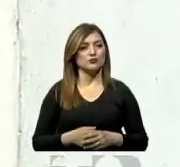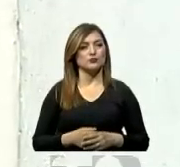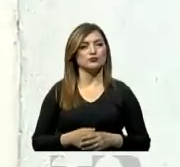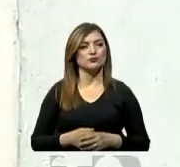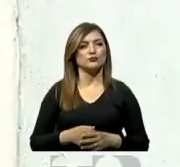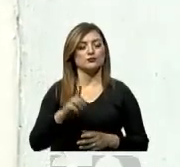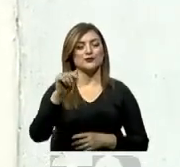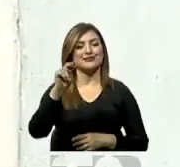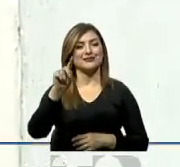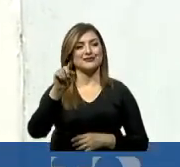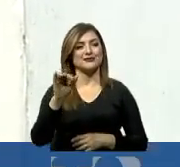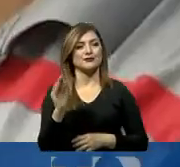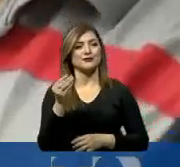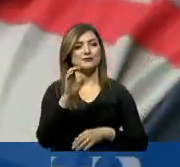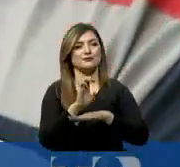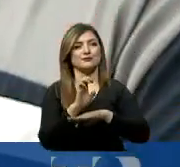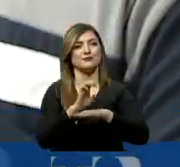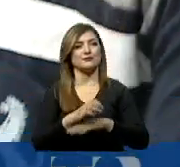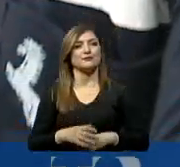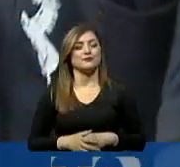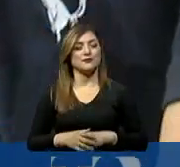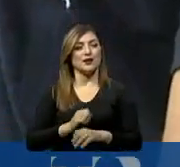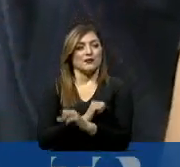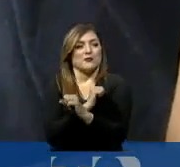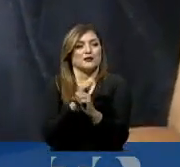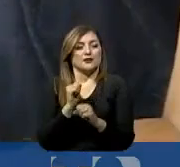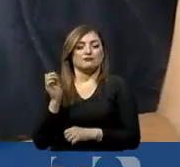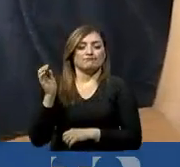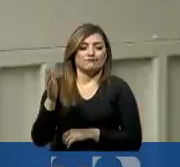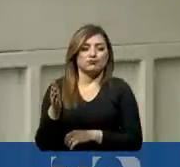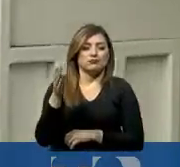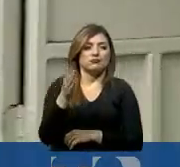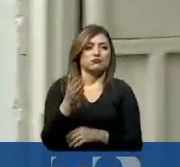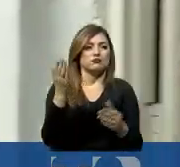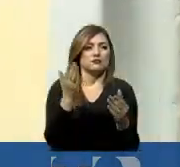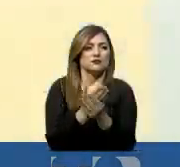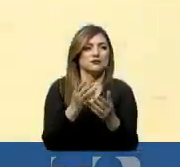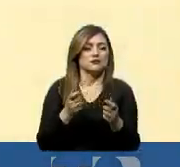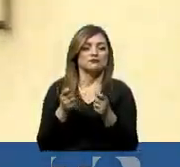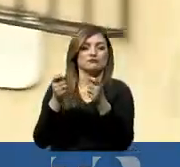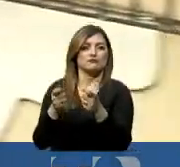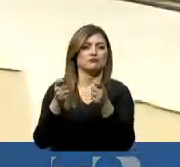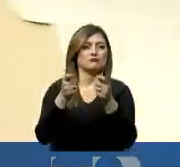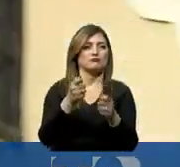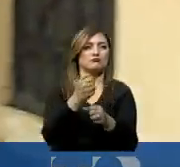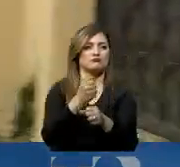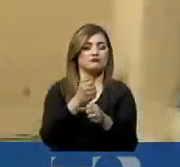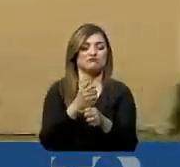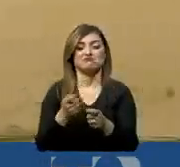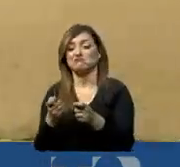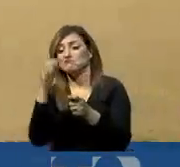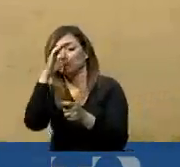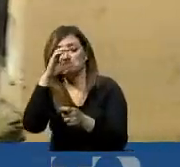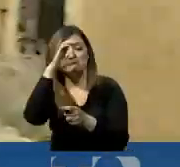Él es Randy Vera, un joven ecuatoriano. Casi todas las mañanas las pasa así, alistando hojas de vida para luego salir a repartirlas. El resto